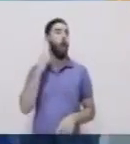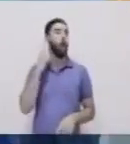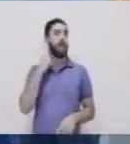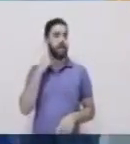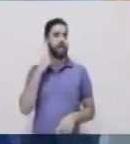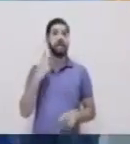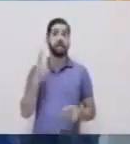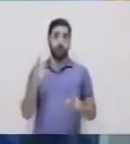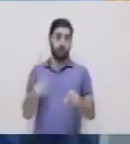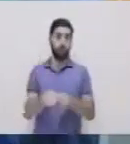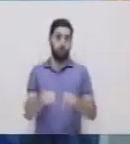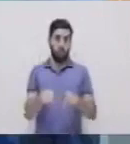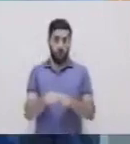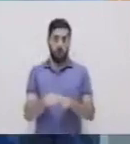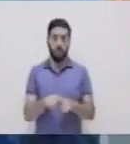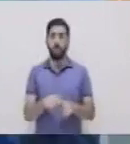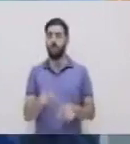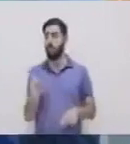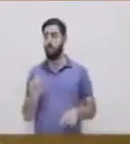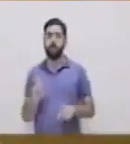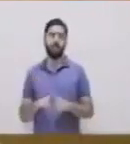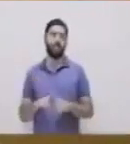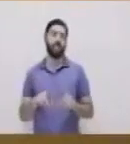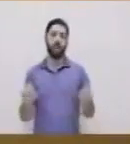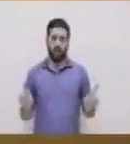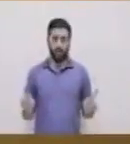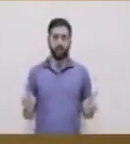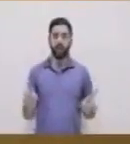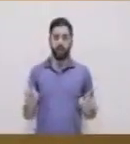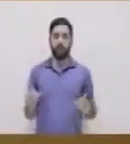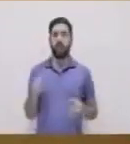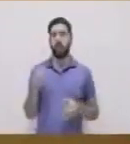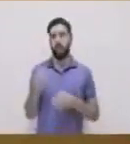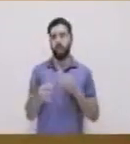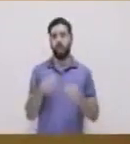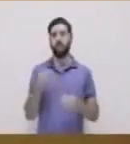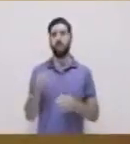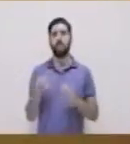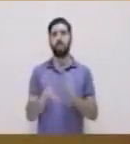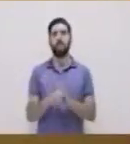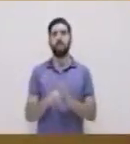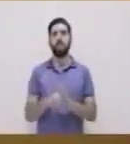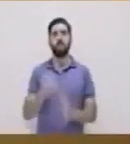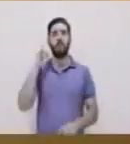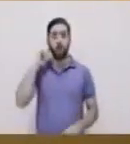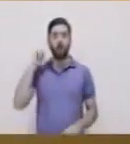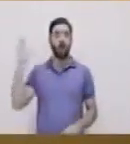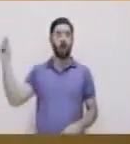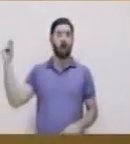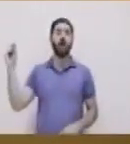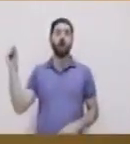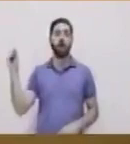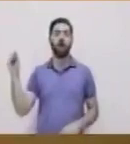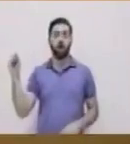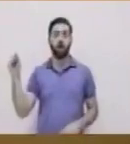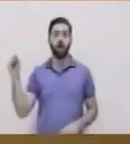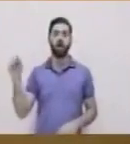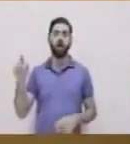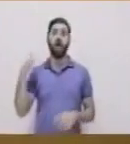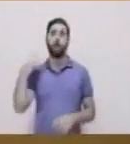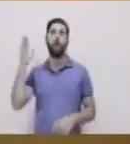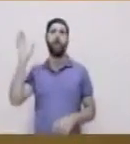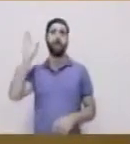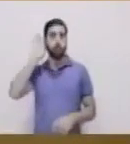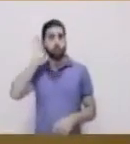mismo, porque oír puede ser como que pues solo estamos literal oyendo, pero cuando escuchamos le